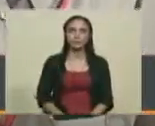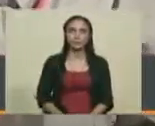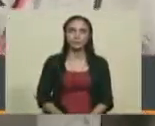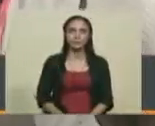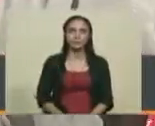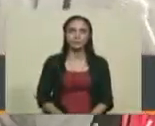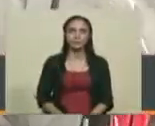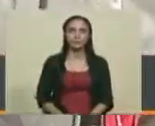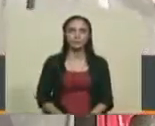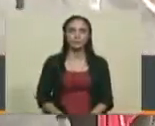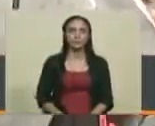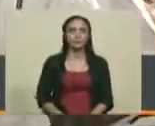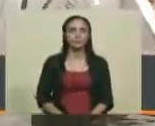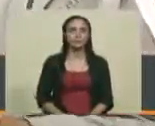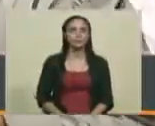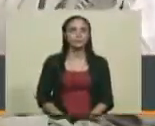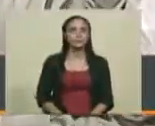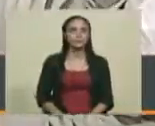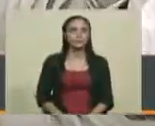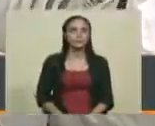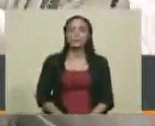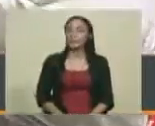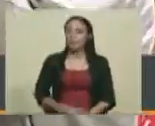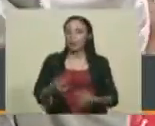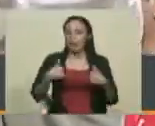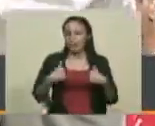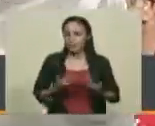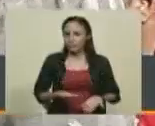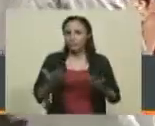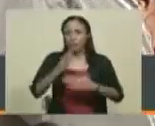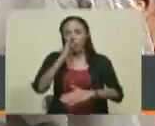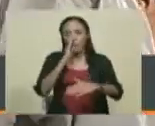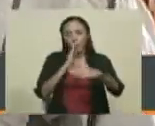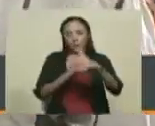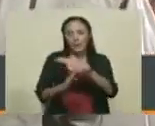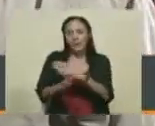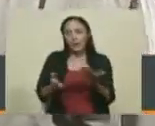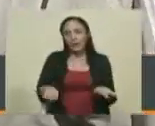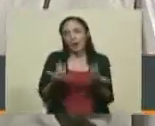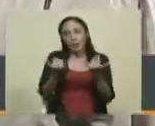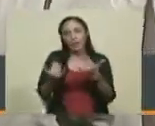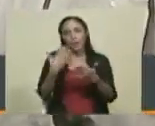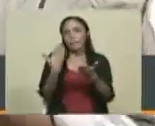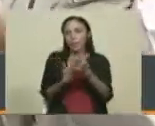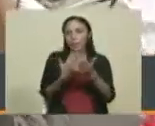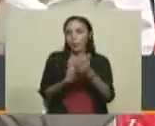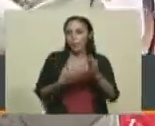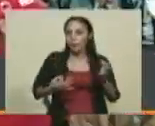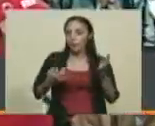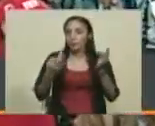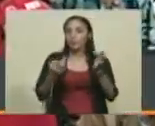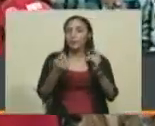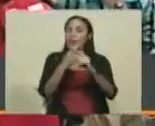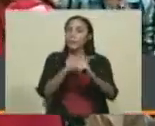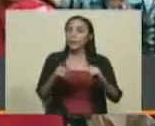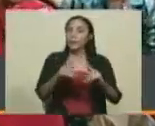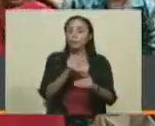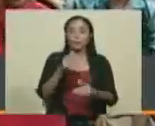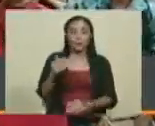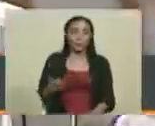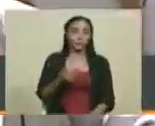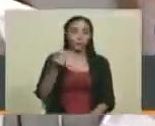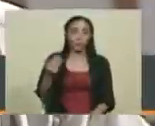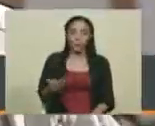acompaña en esta tarde, venimos de manera muy humilde a traerles algunas propuestas, camaradas, pero que son valiosas para